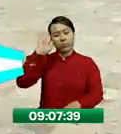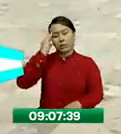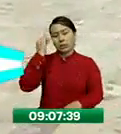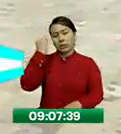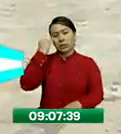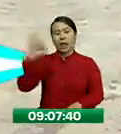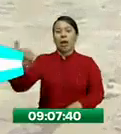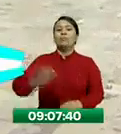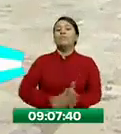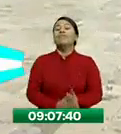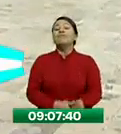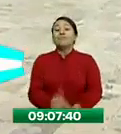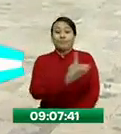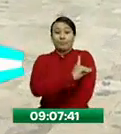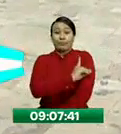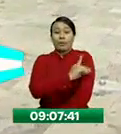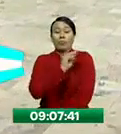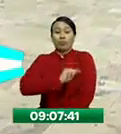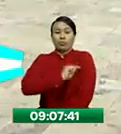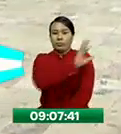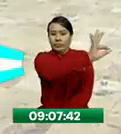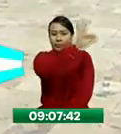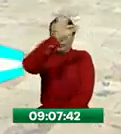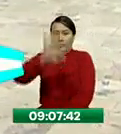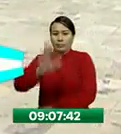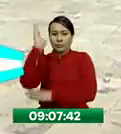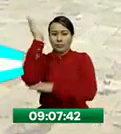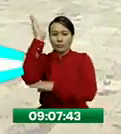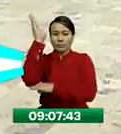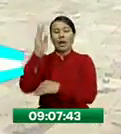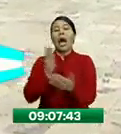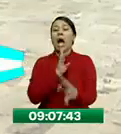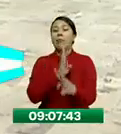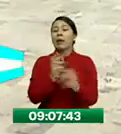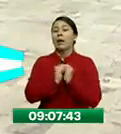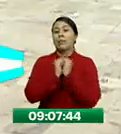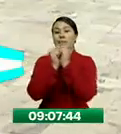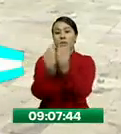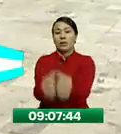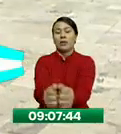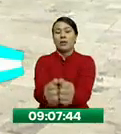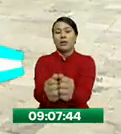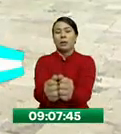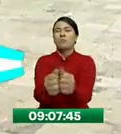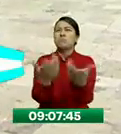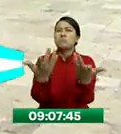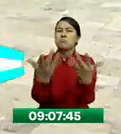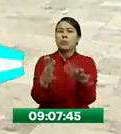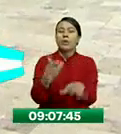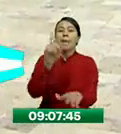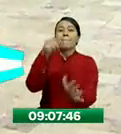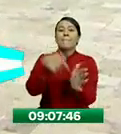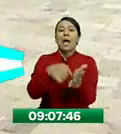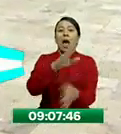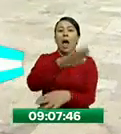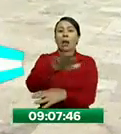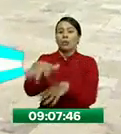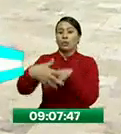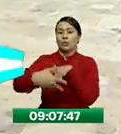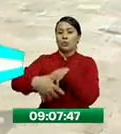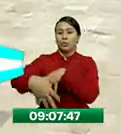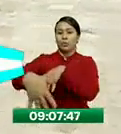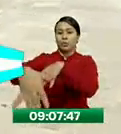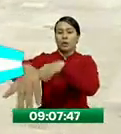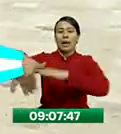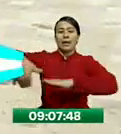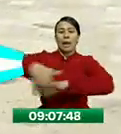pregón cívico que se va a realizar aquí en pocos instantes. Nosotros vamos a acompañar también a los aproximadamente 1000 estudiantes que caminarán a lo largo